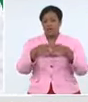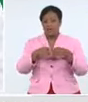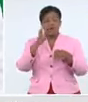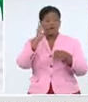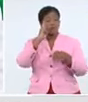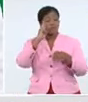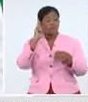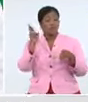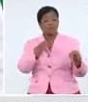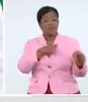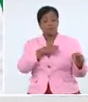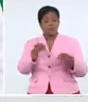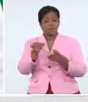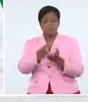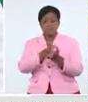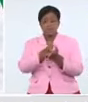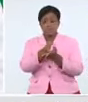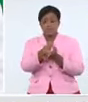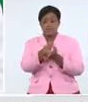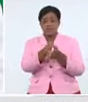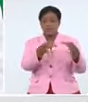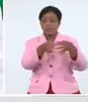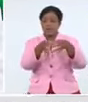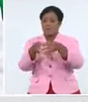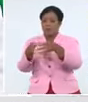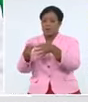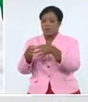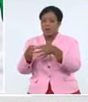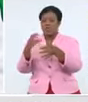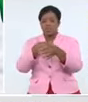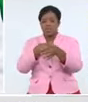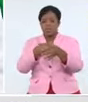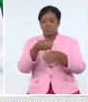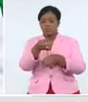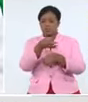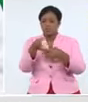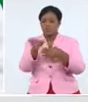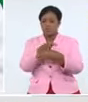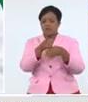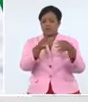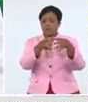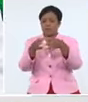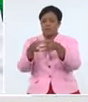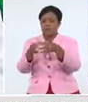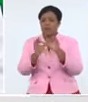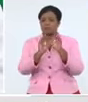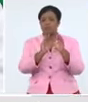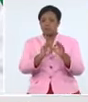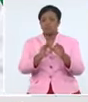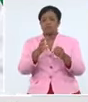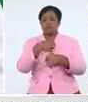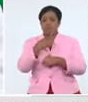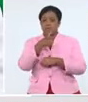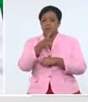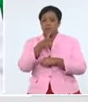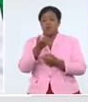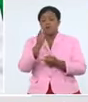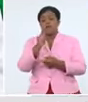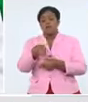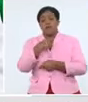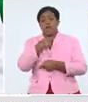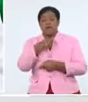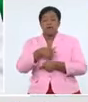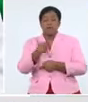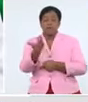que se mantienen los vacunatorios centralizados en todos los territorios. O sea, las personas que hayan perdido alguna dosis o que haya por alguna